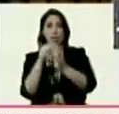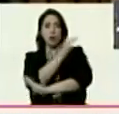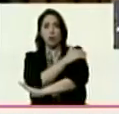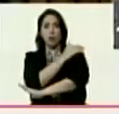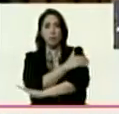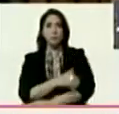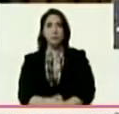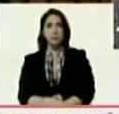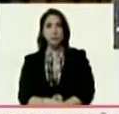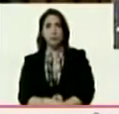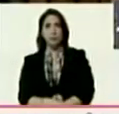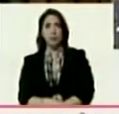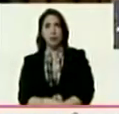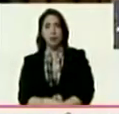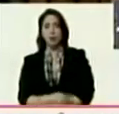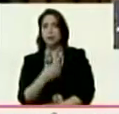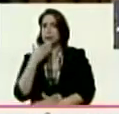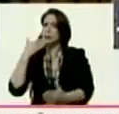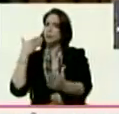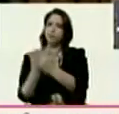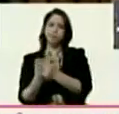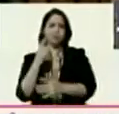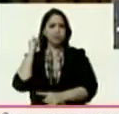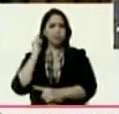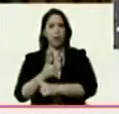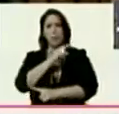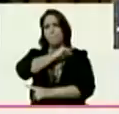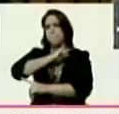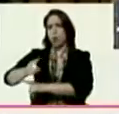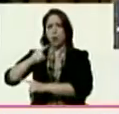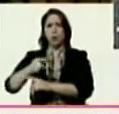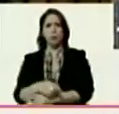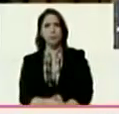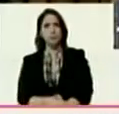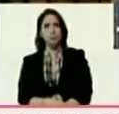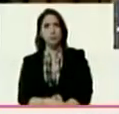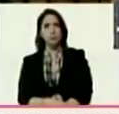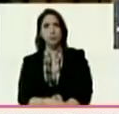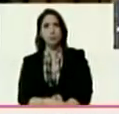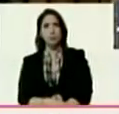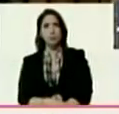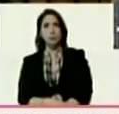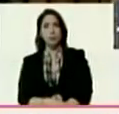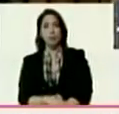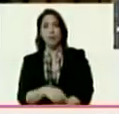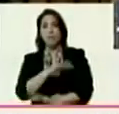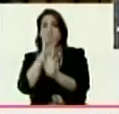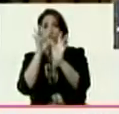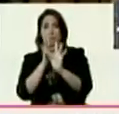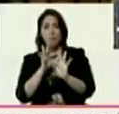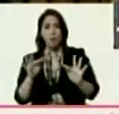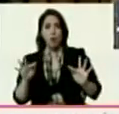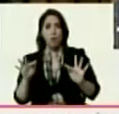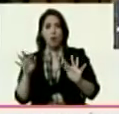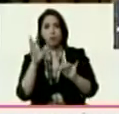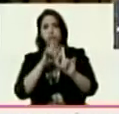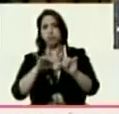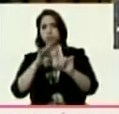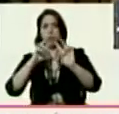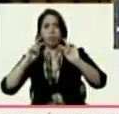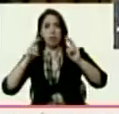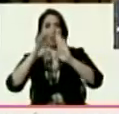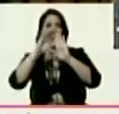desacato insiste en realizar actuaciones que transgreden de manera fraudulenta el texto